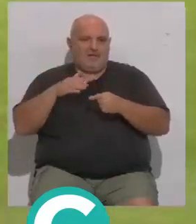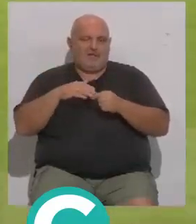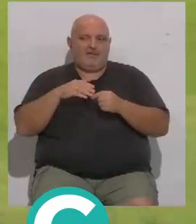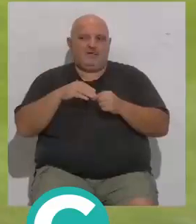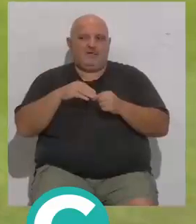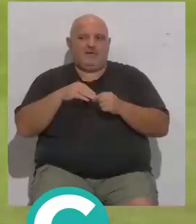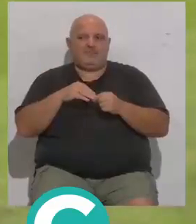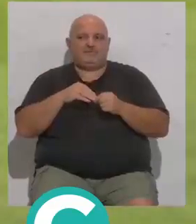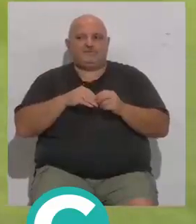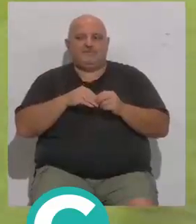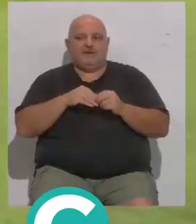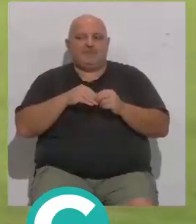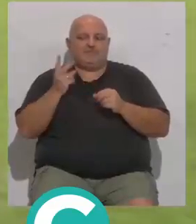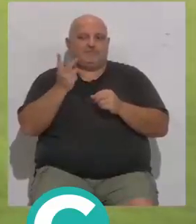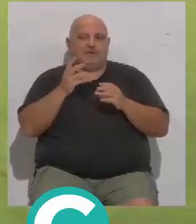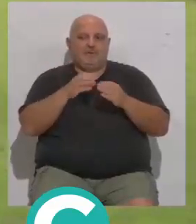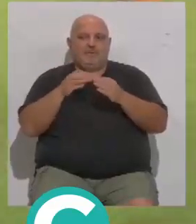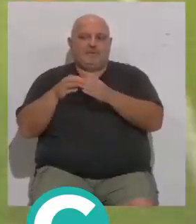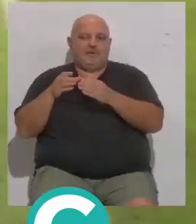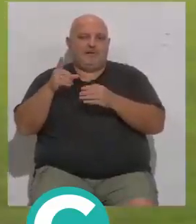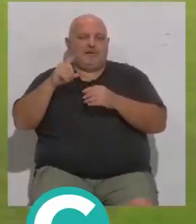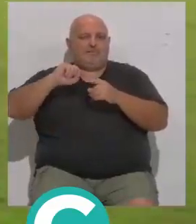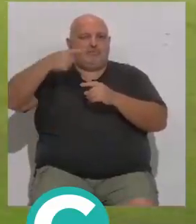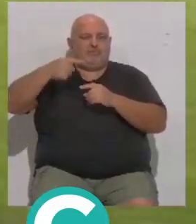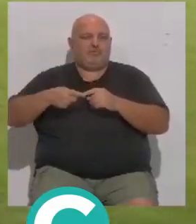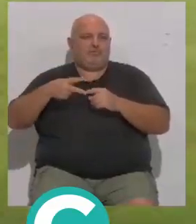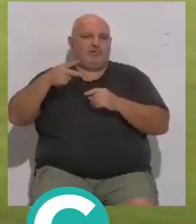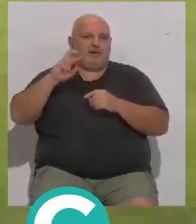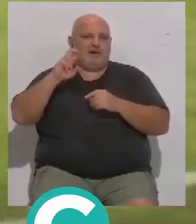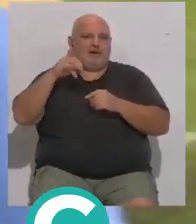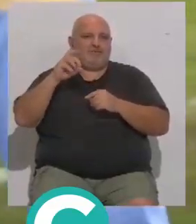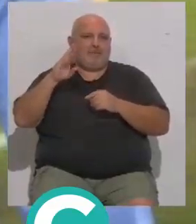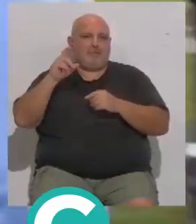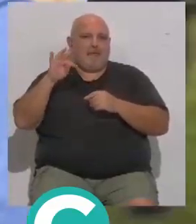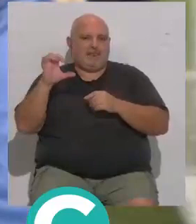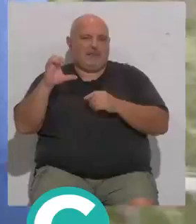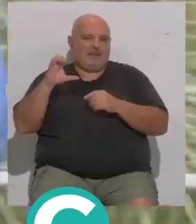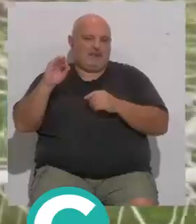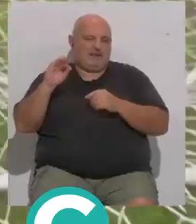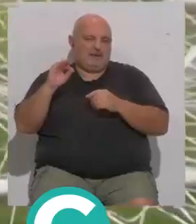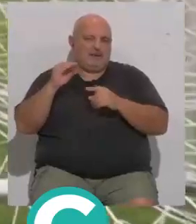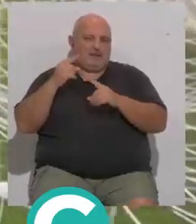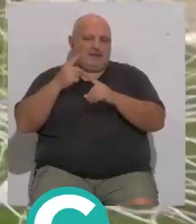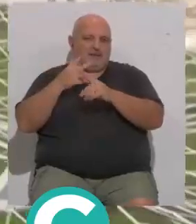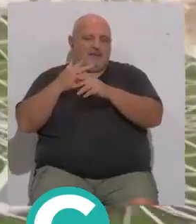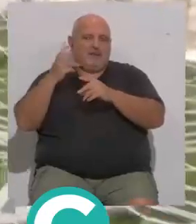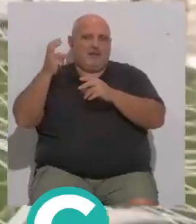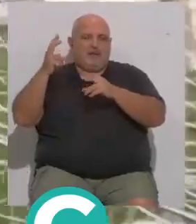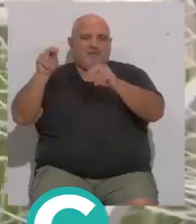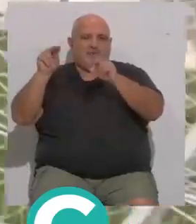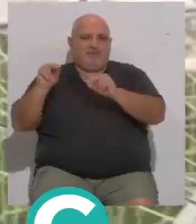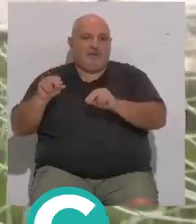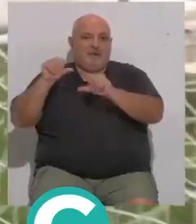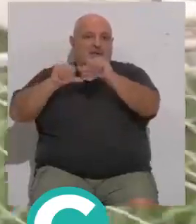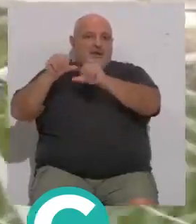Plate de Montevideo, los dos que van líderes en el campeonato, empataron a 1 y están todavía llegando los jugadores, mañana